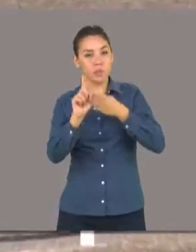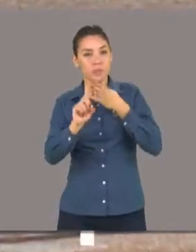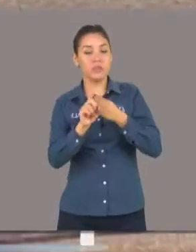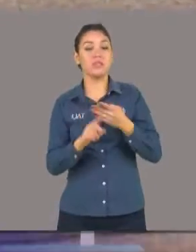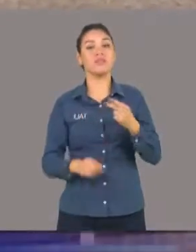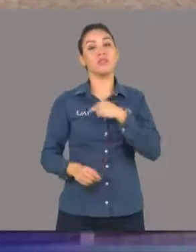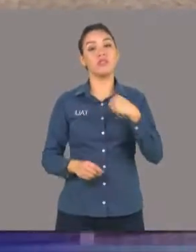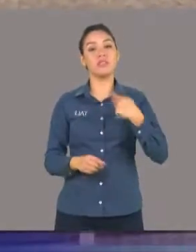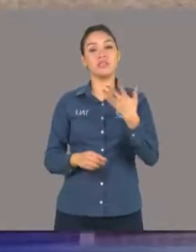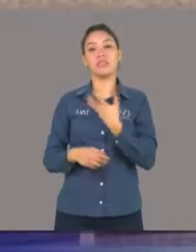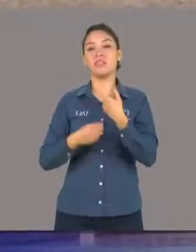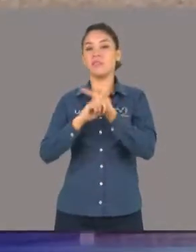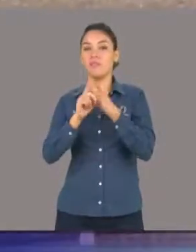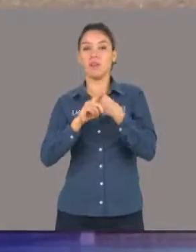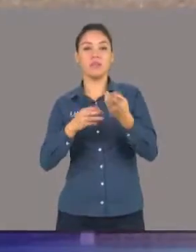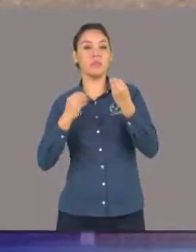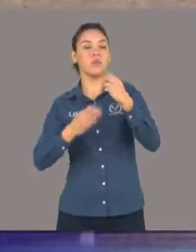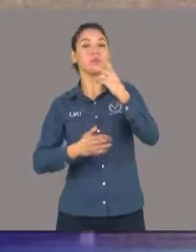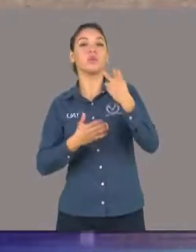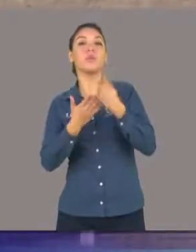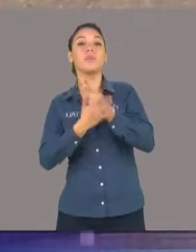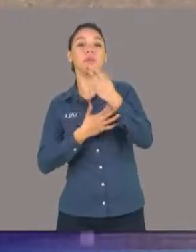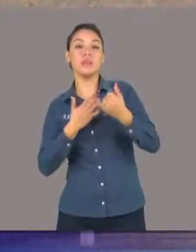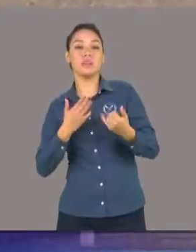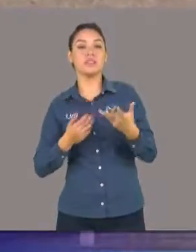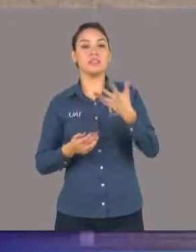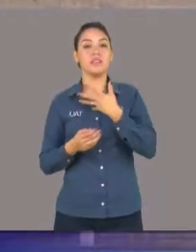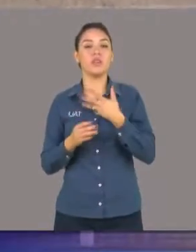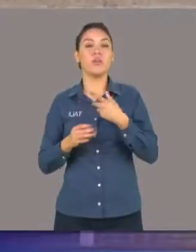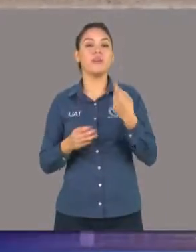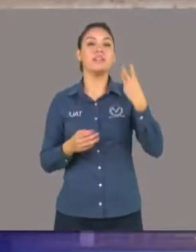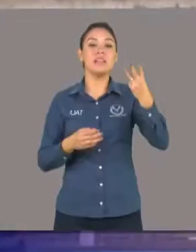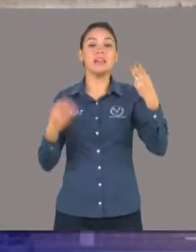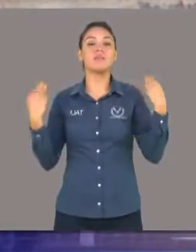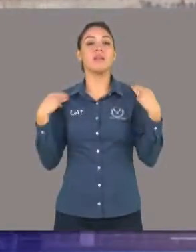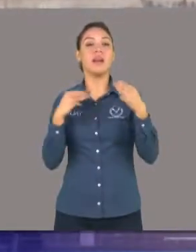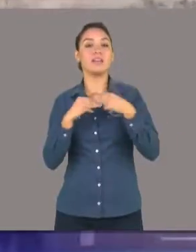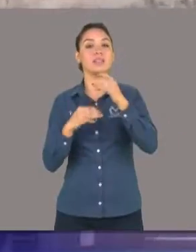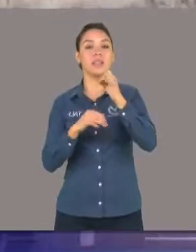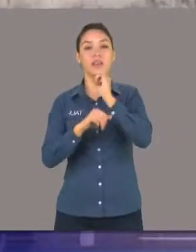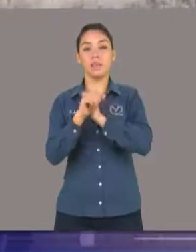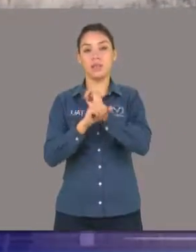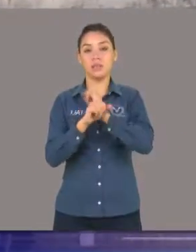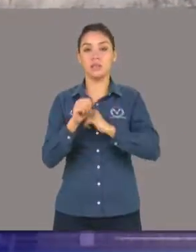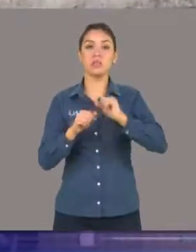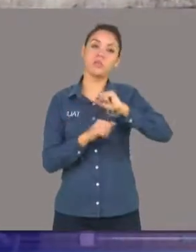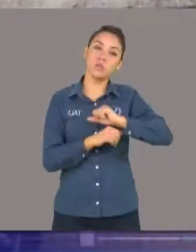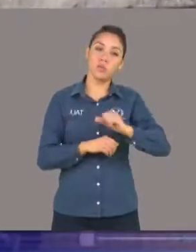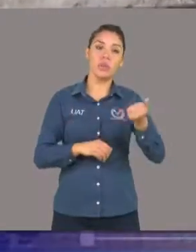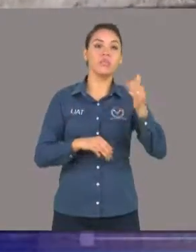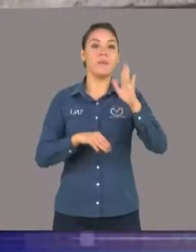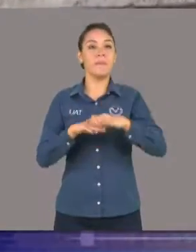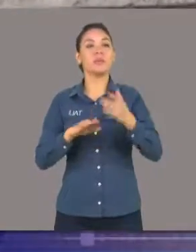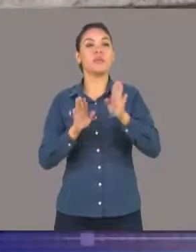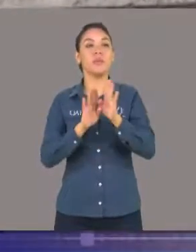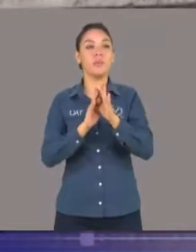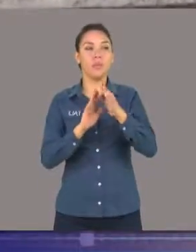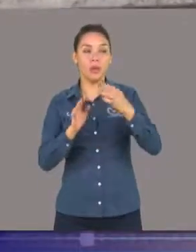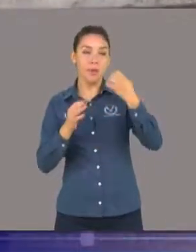Tenemos muchos proyectos, se lograron tres maestros, investigadores, tener